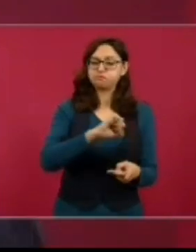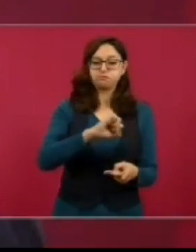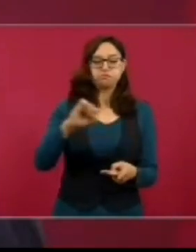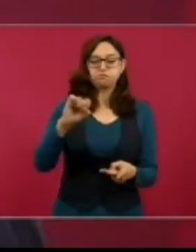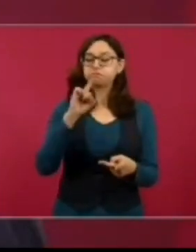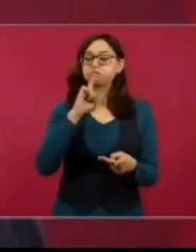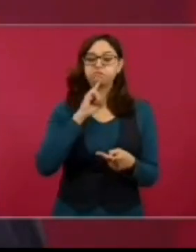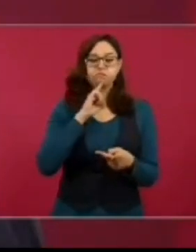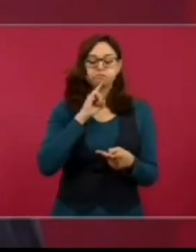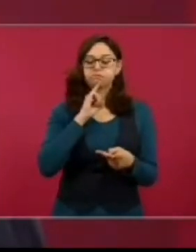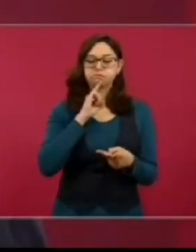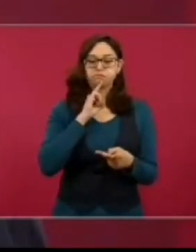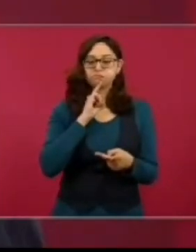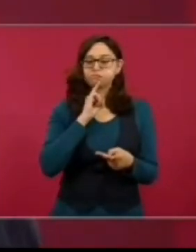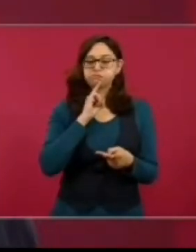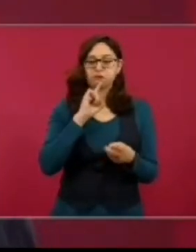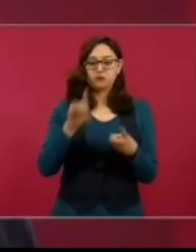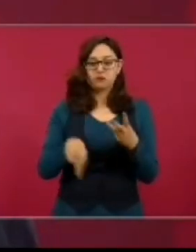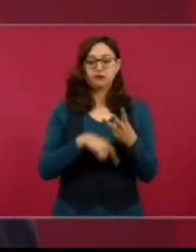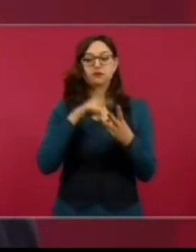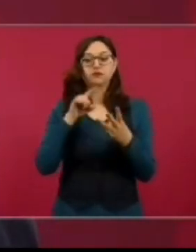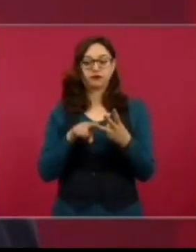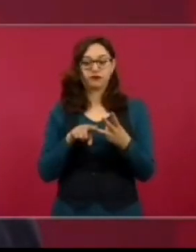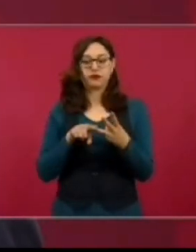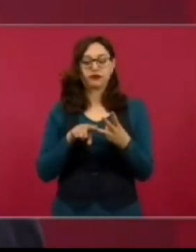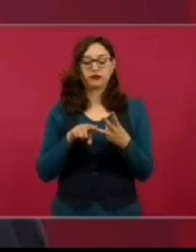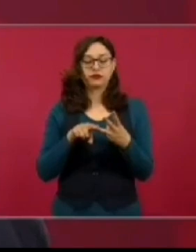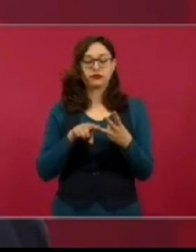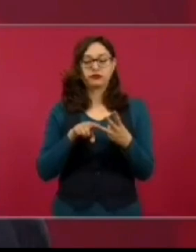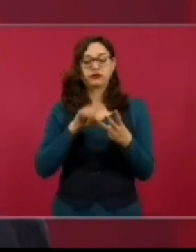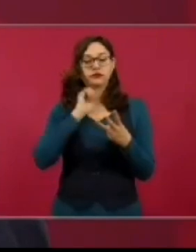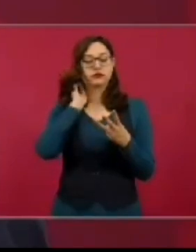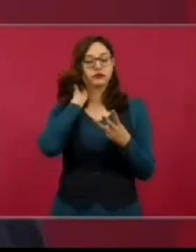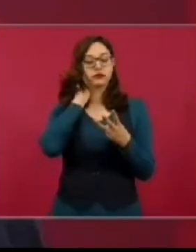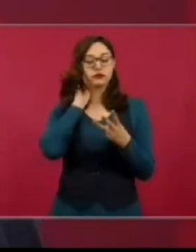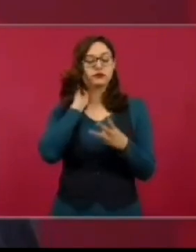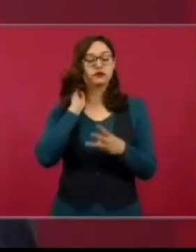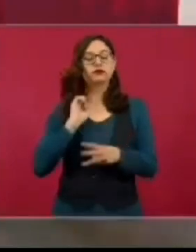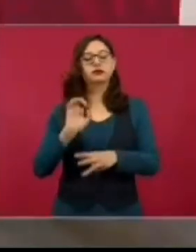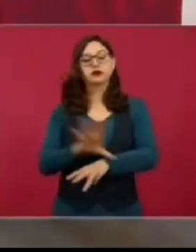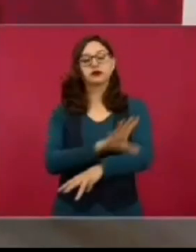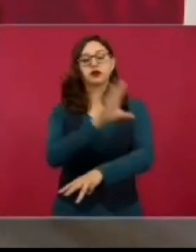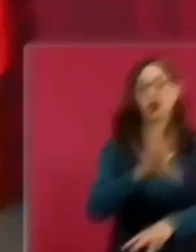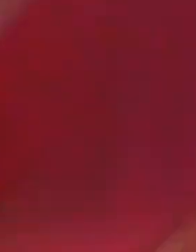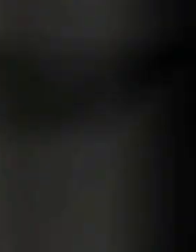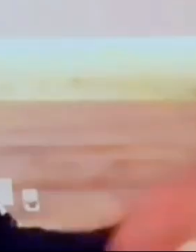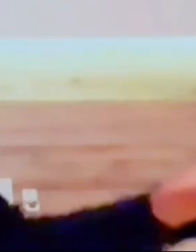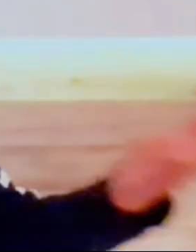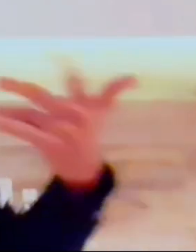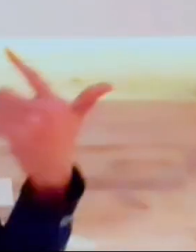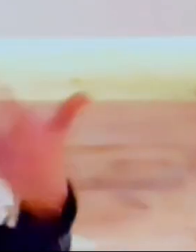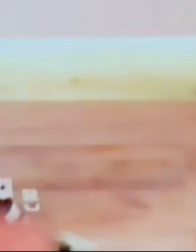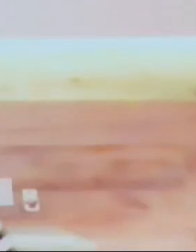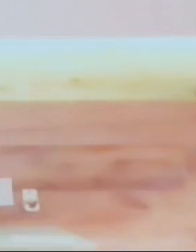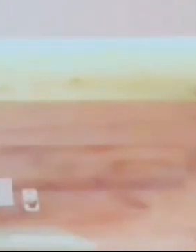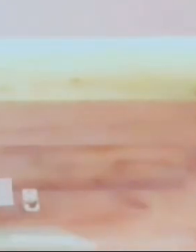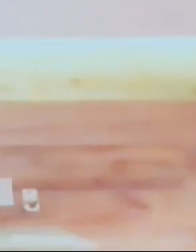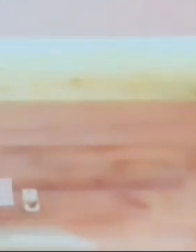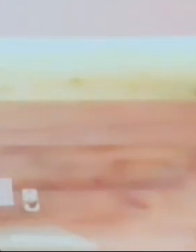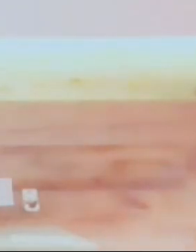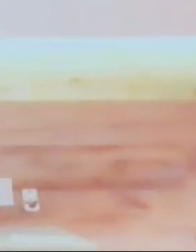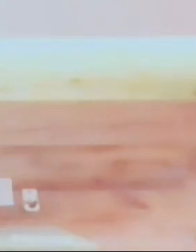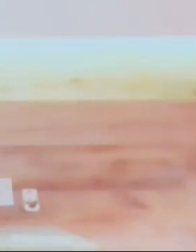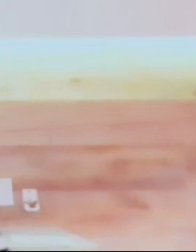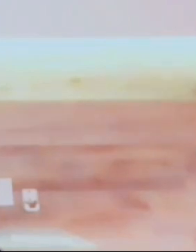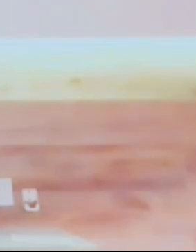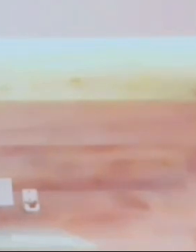También se va a mantener el mismo precio de la energía eléctrica. Sin duda alguna, este gobierno ha hecho, la verdad,